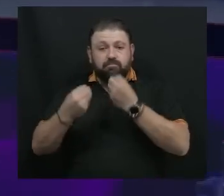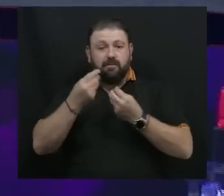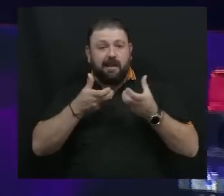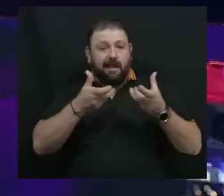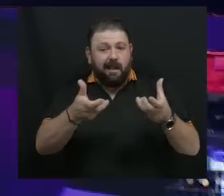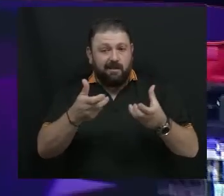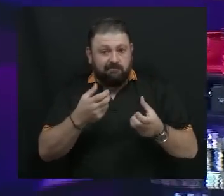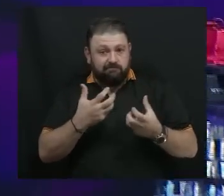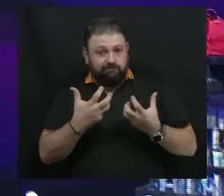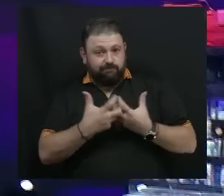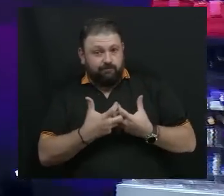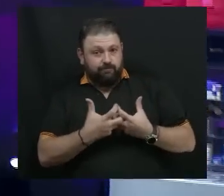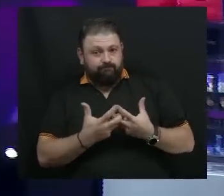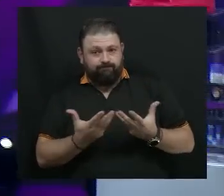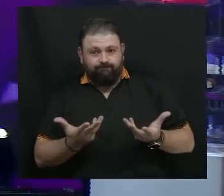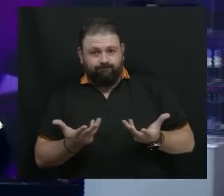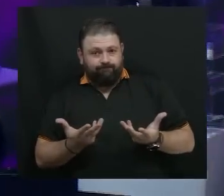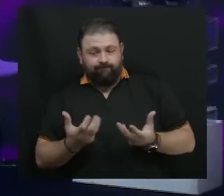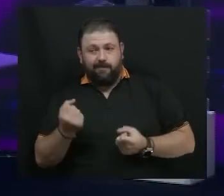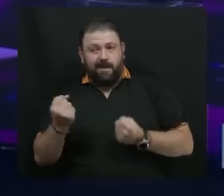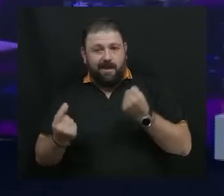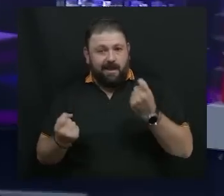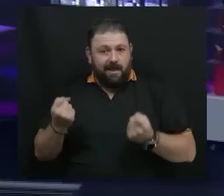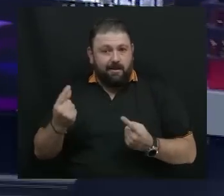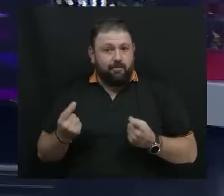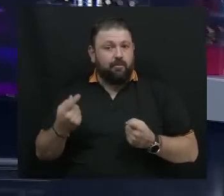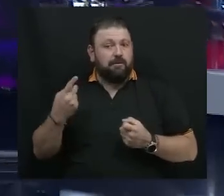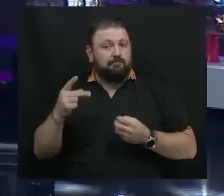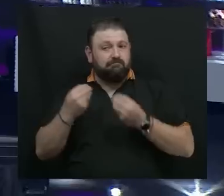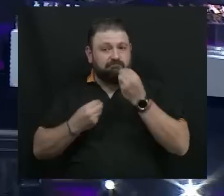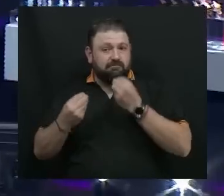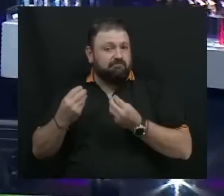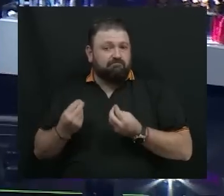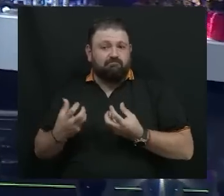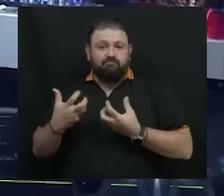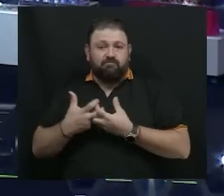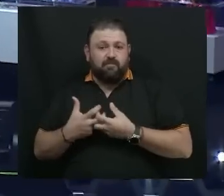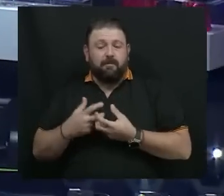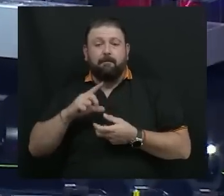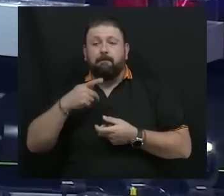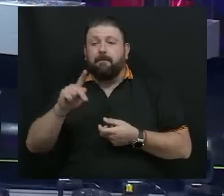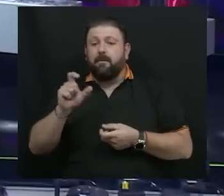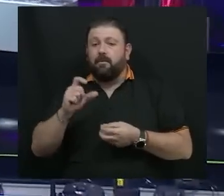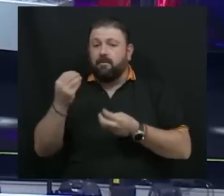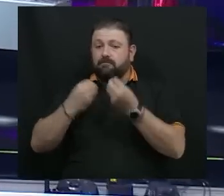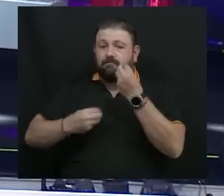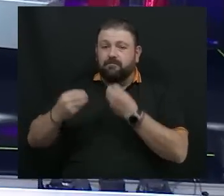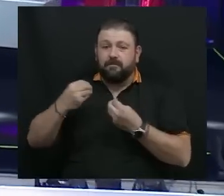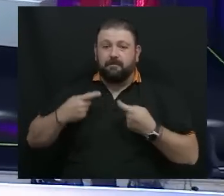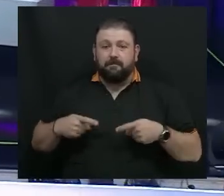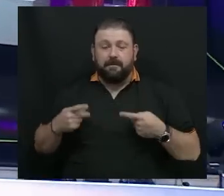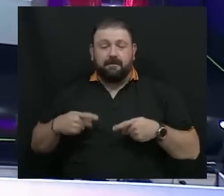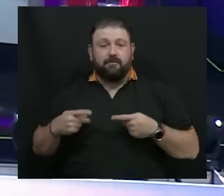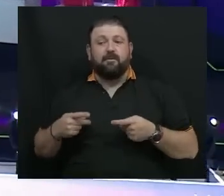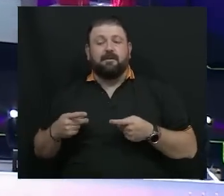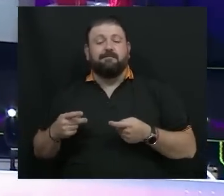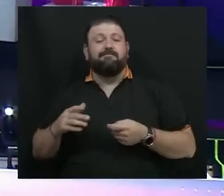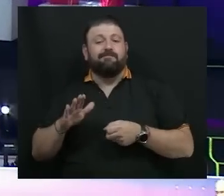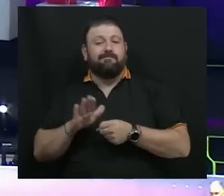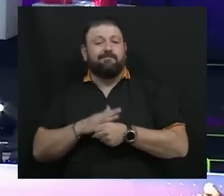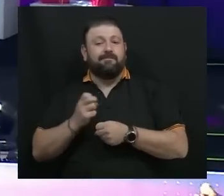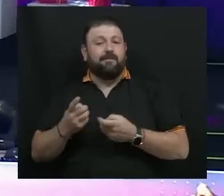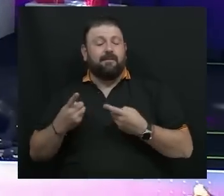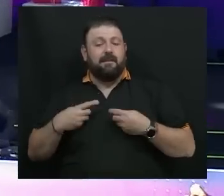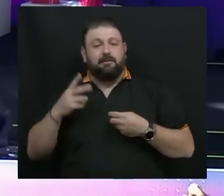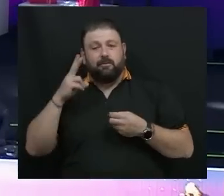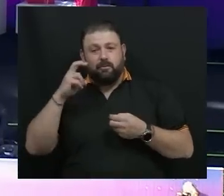como, se supone que la comida debería darnos energía, pero comemos y ¿qué pasa? Te da mucho sueño. Entonces,